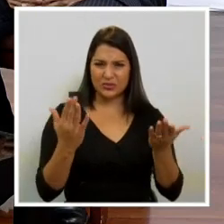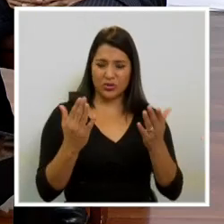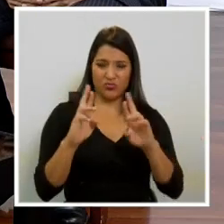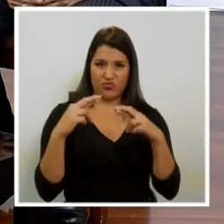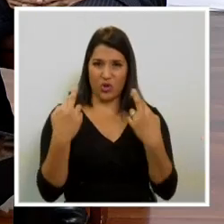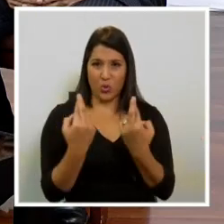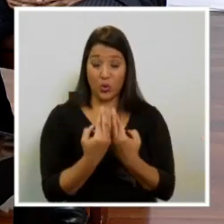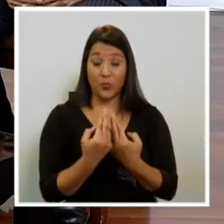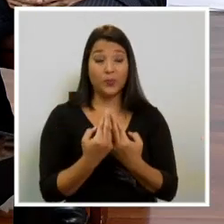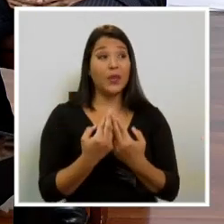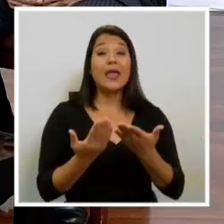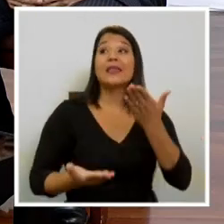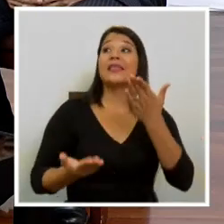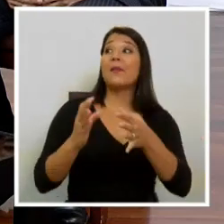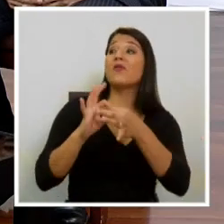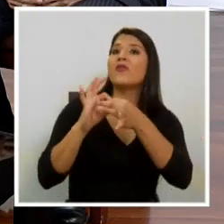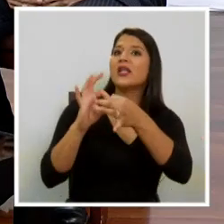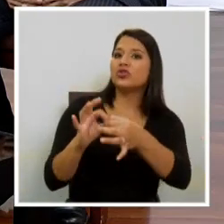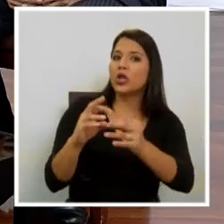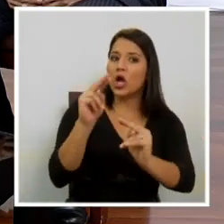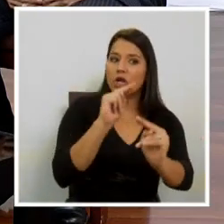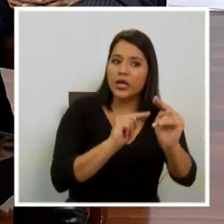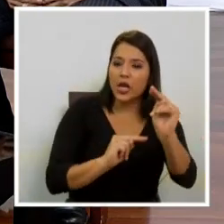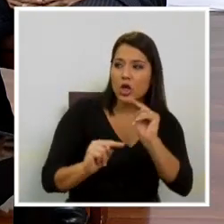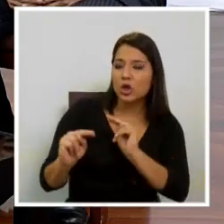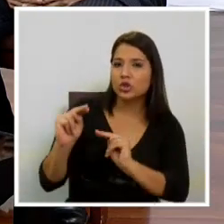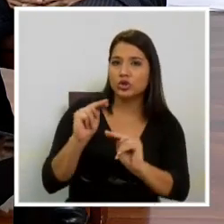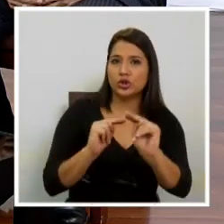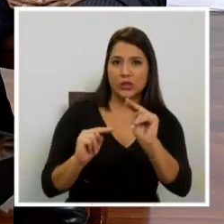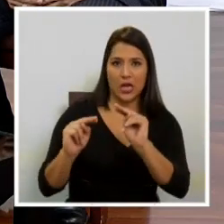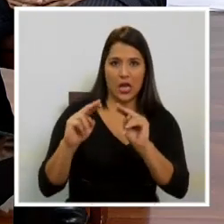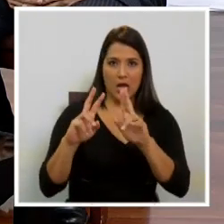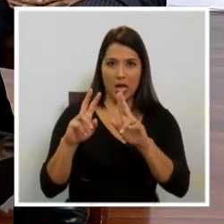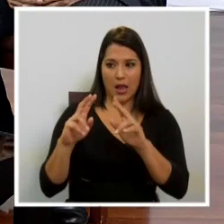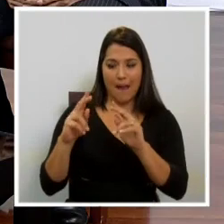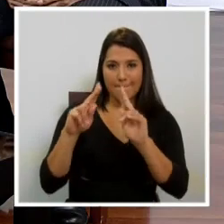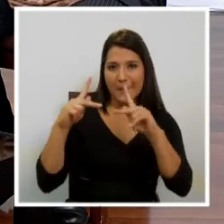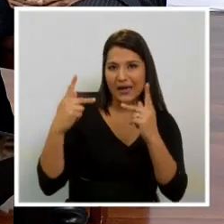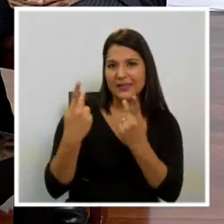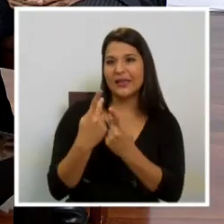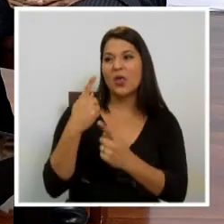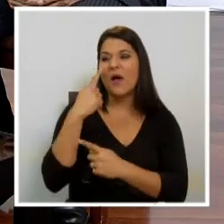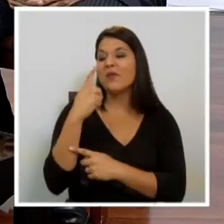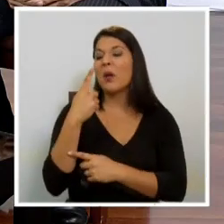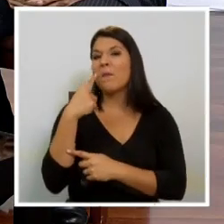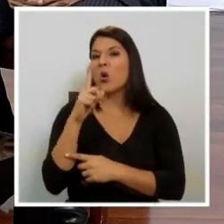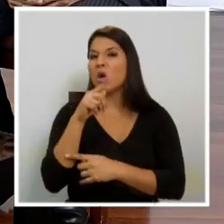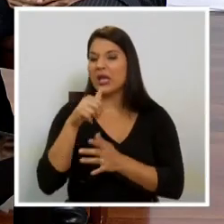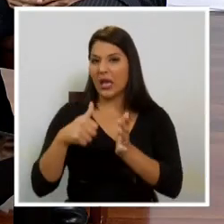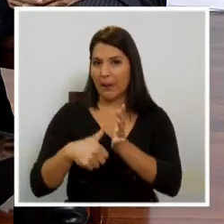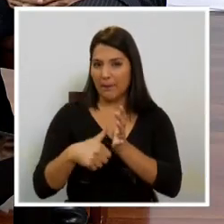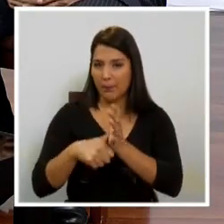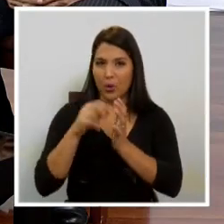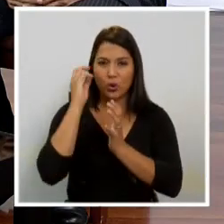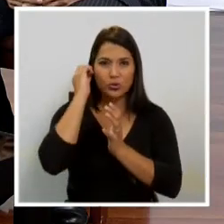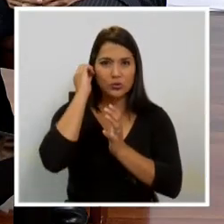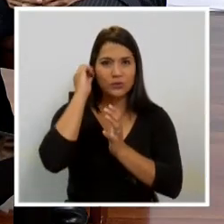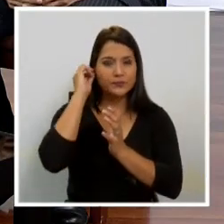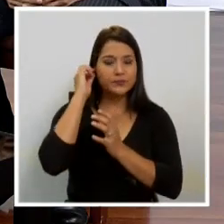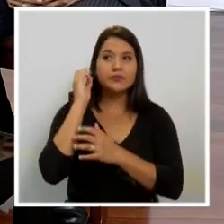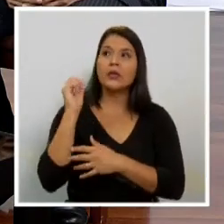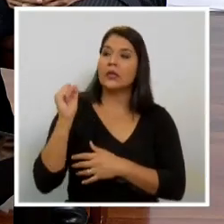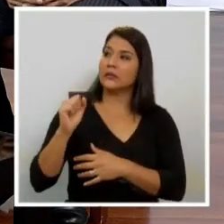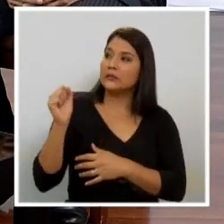sino del apoyo en términos de las fracciones que apoyaron en la primera, digamos... En la contundente votación que tuvo